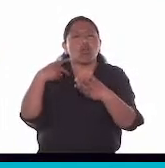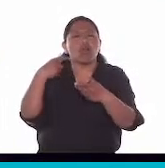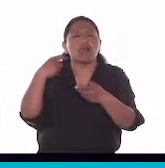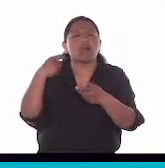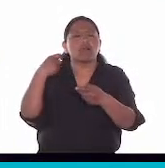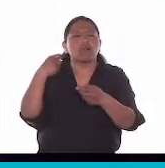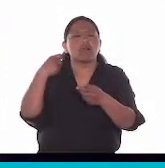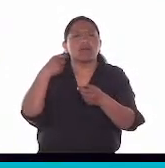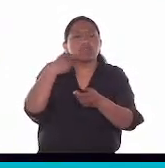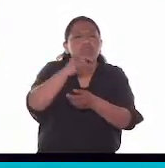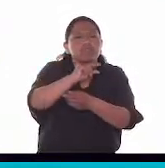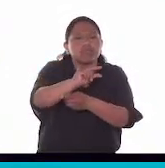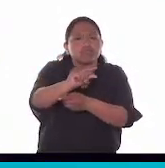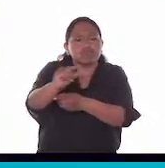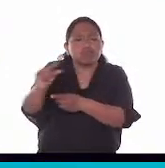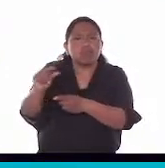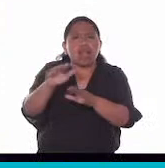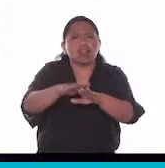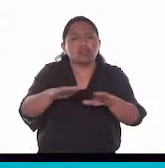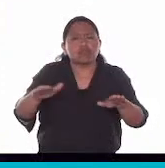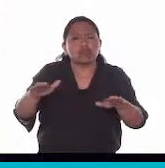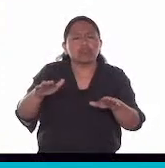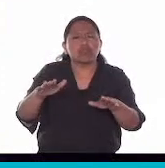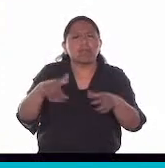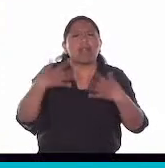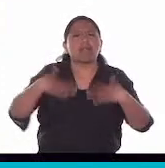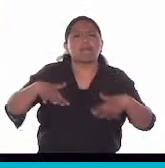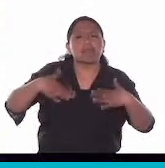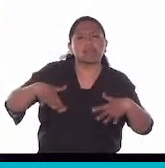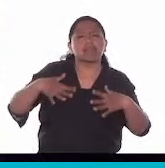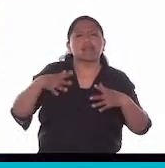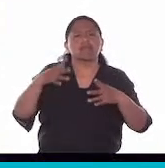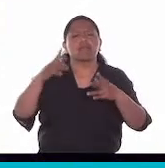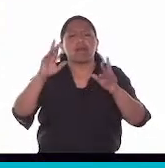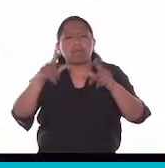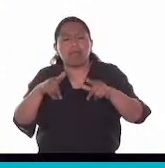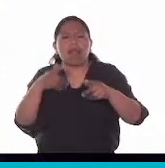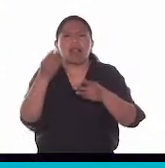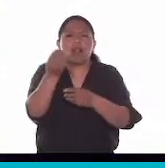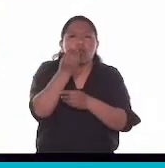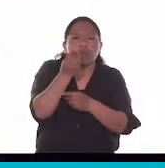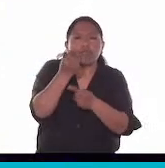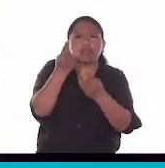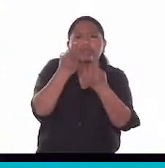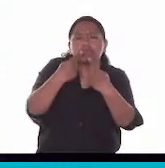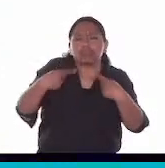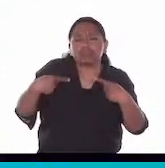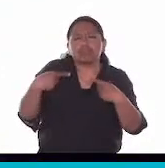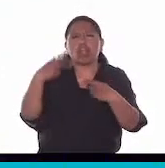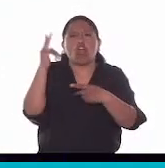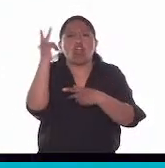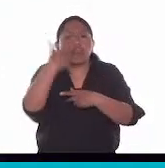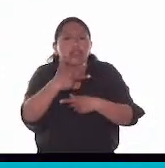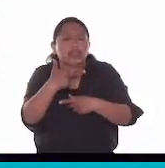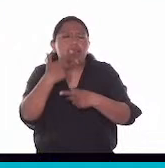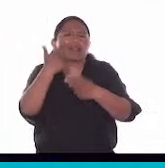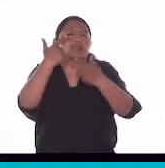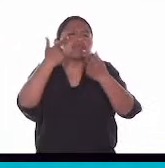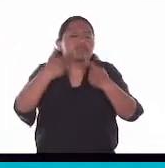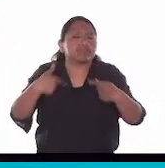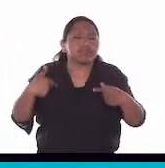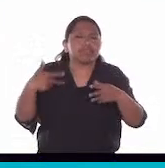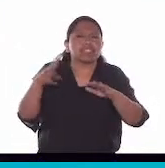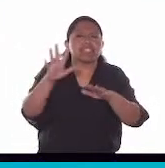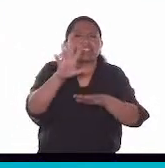cada uno de los chicos para la vestimenta la logística la comida la hotelería queda